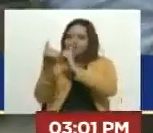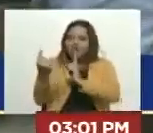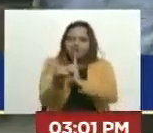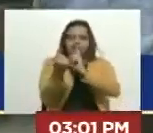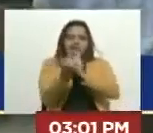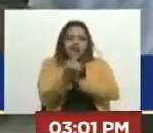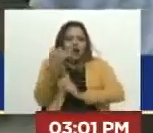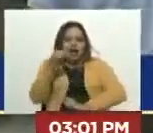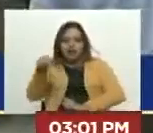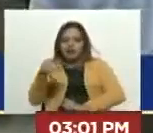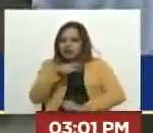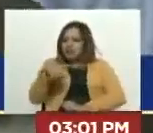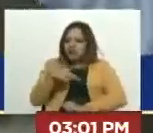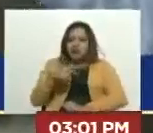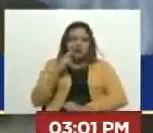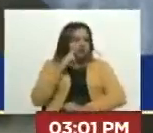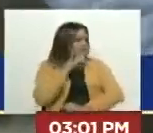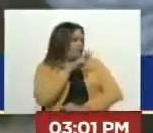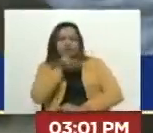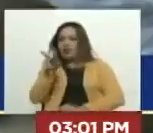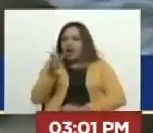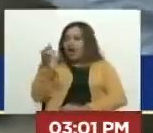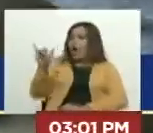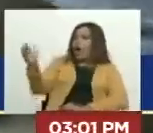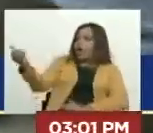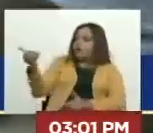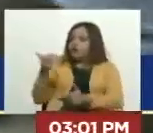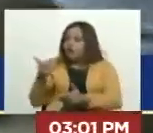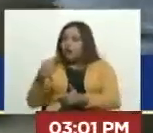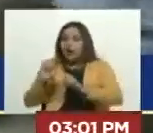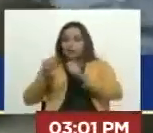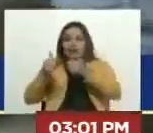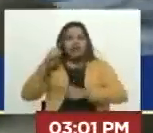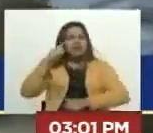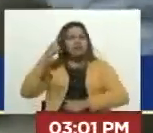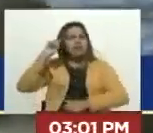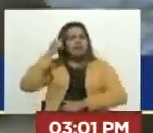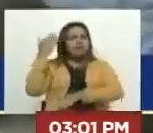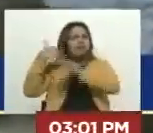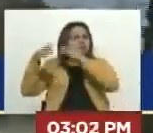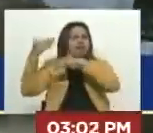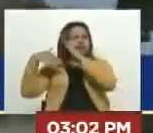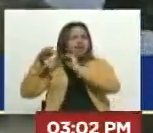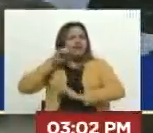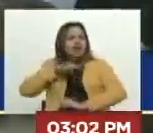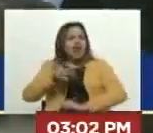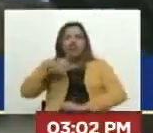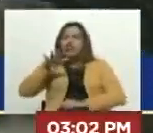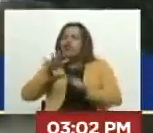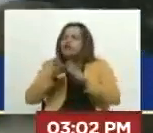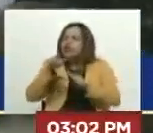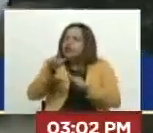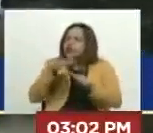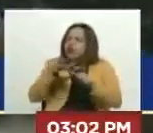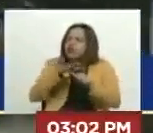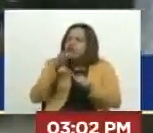ahí. Uno inmediatamente, a David, inmediatamente va y comienza a retroceder las imágenes. ¿Dónde la vimos? ¿Dónde lo vimos?